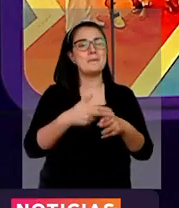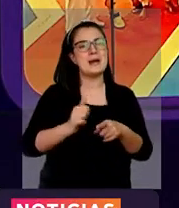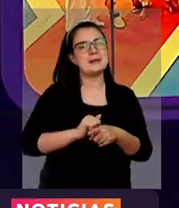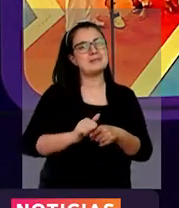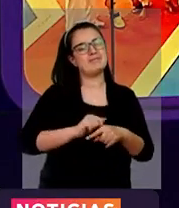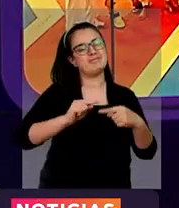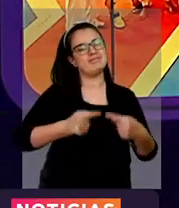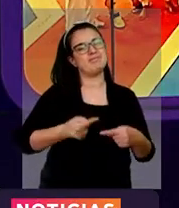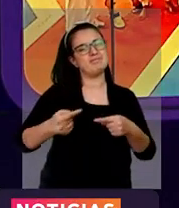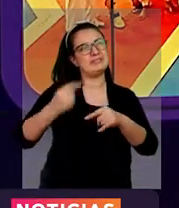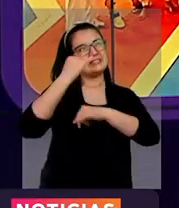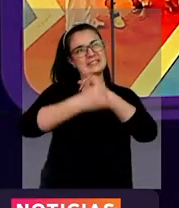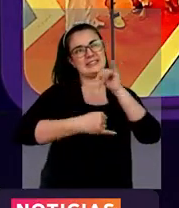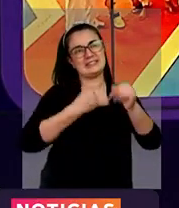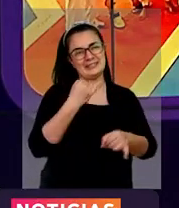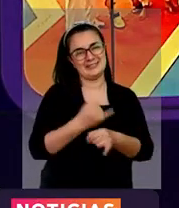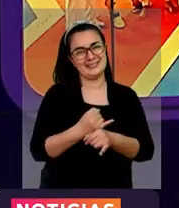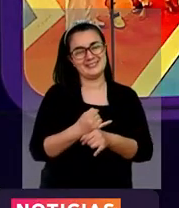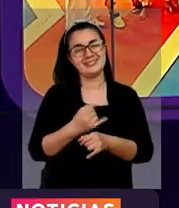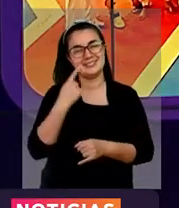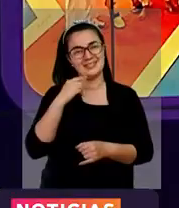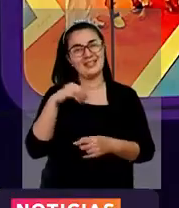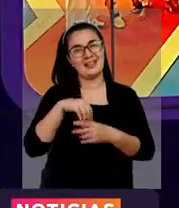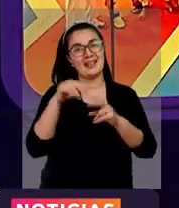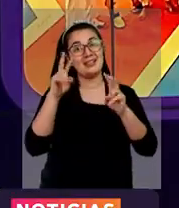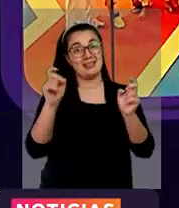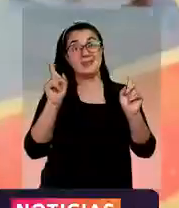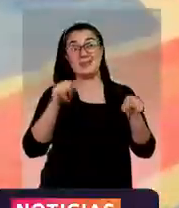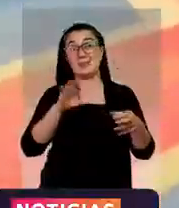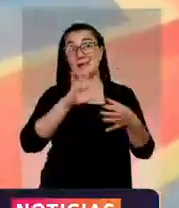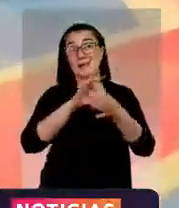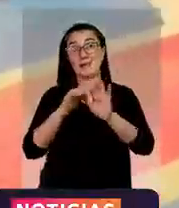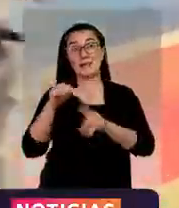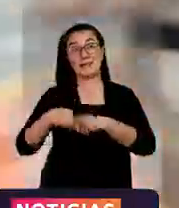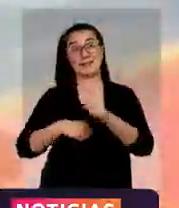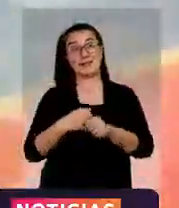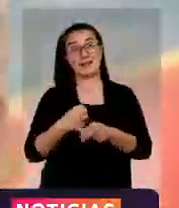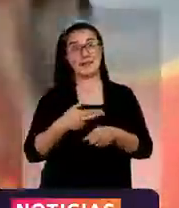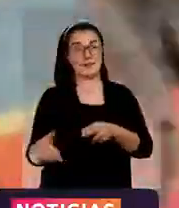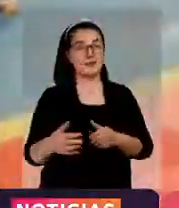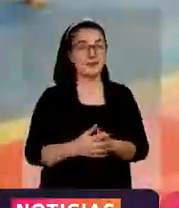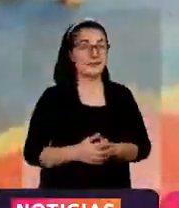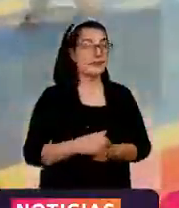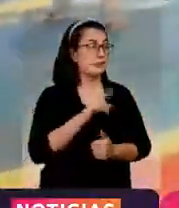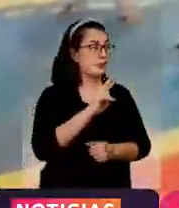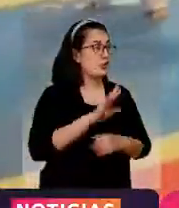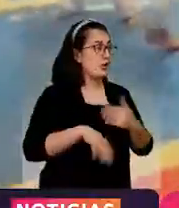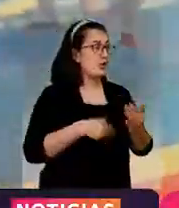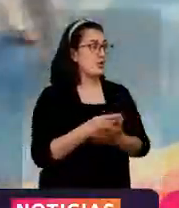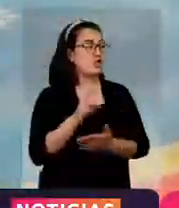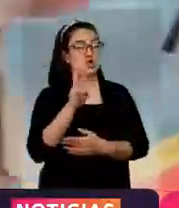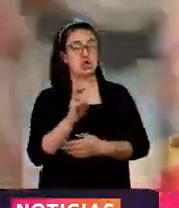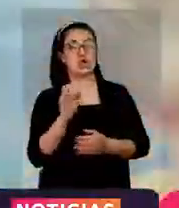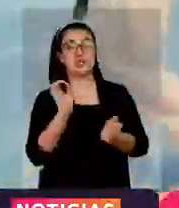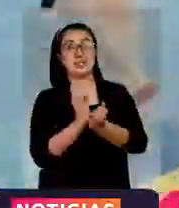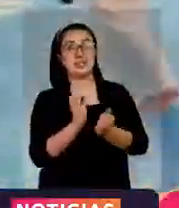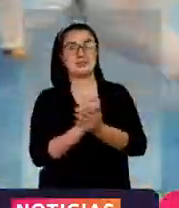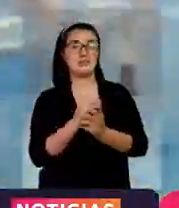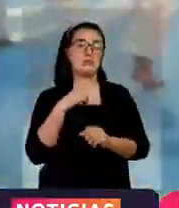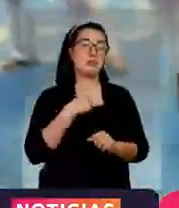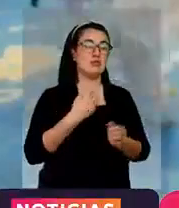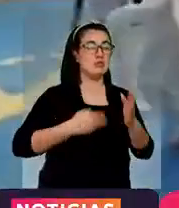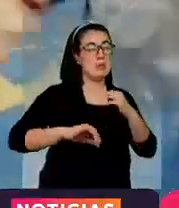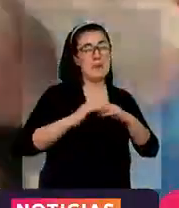competencias internacionales, entre ellas los Olímpicos de este año. Del 2 al 8 de mayo, las principales ligas de taekwondo nacionales